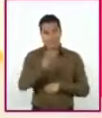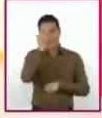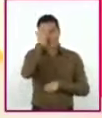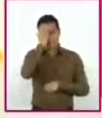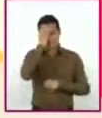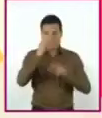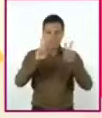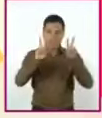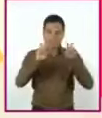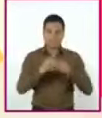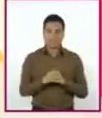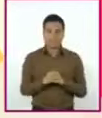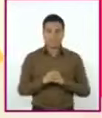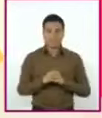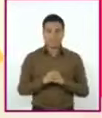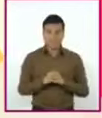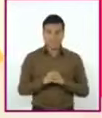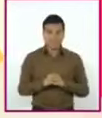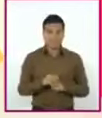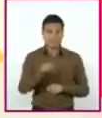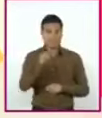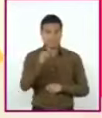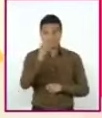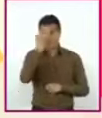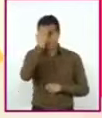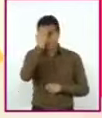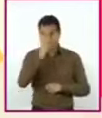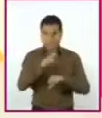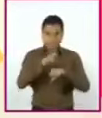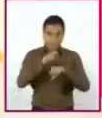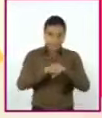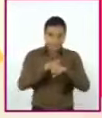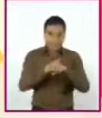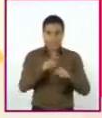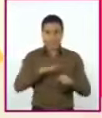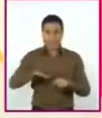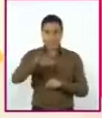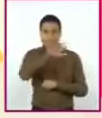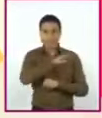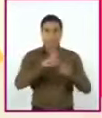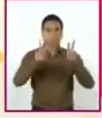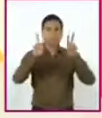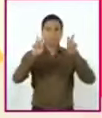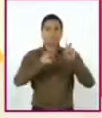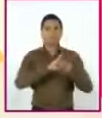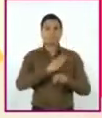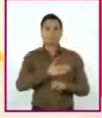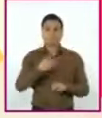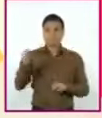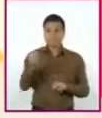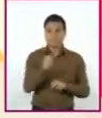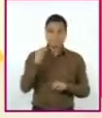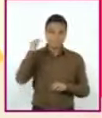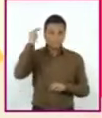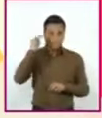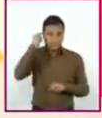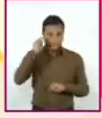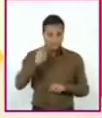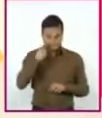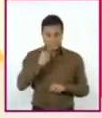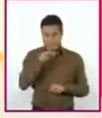comprensión del tiempo y espacio histórico relacionado con el virreinato, respondamos a las siguientes